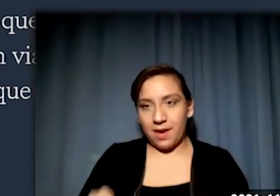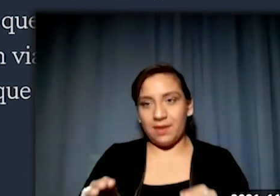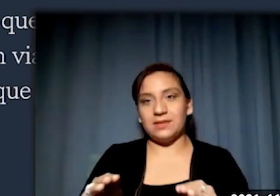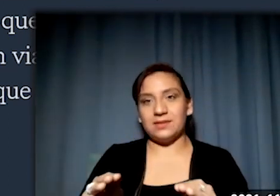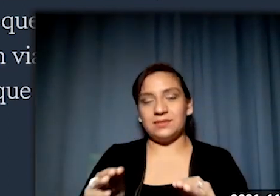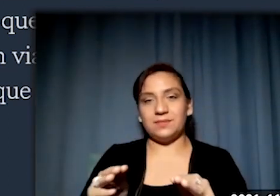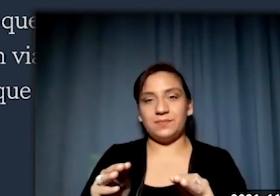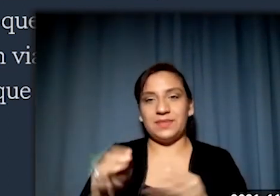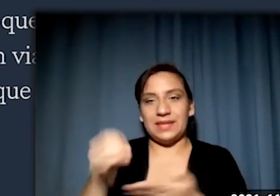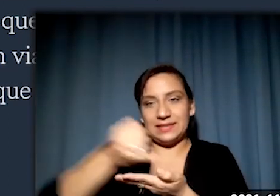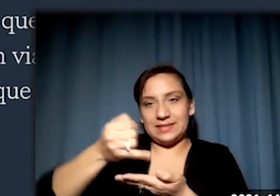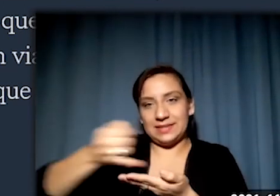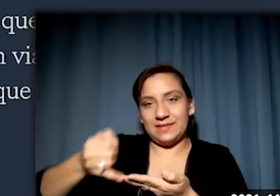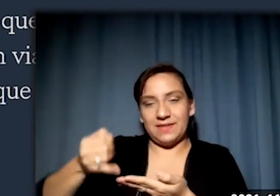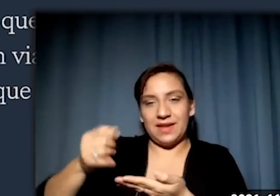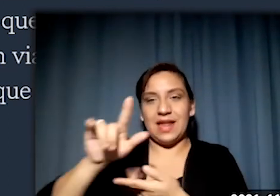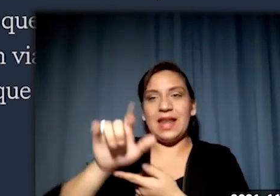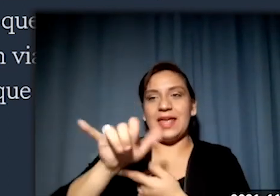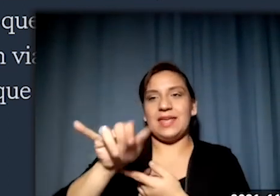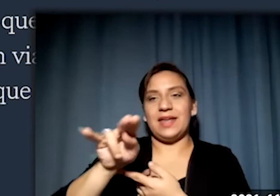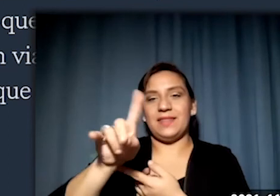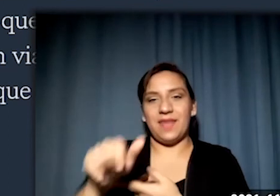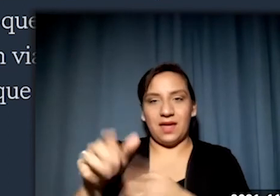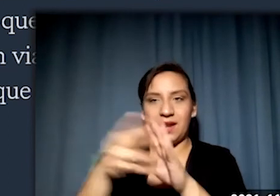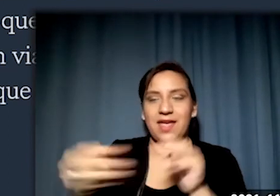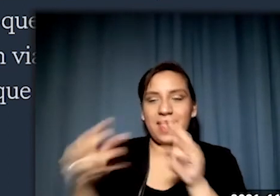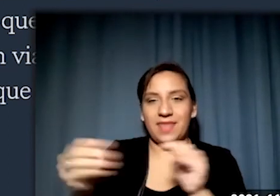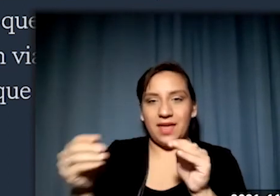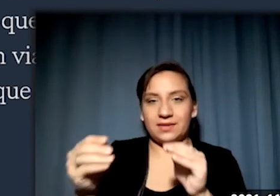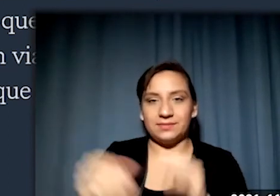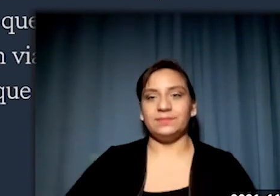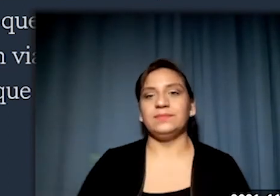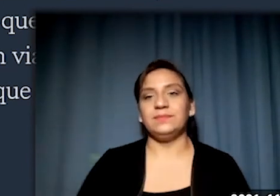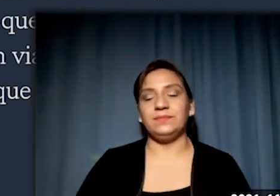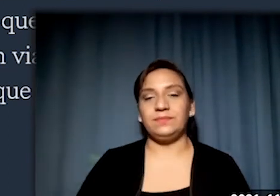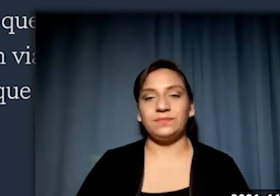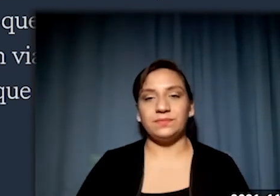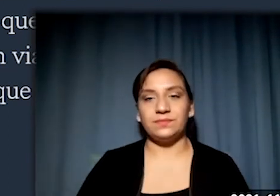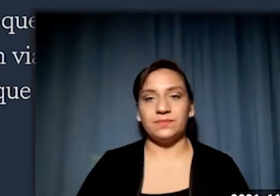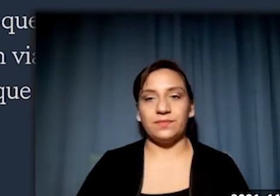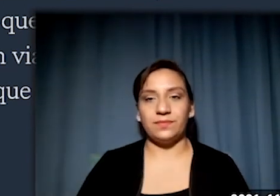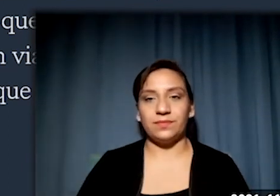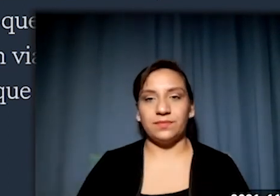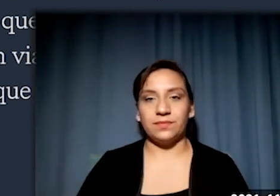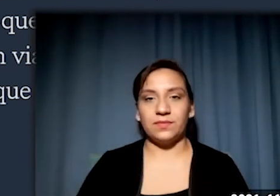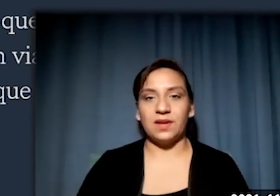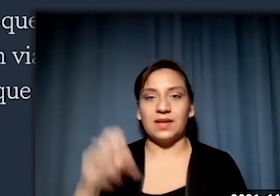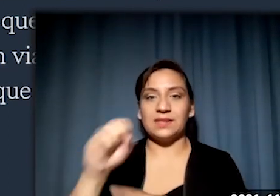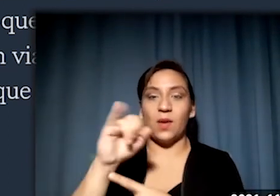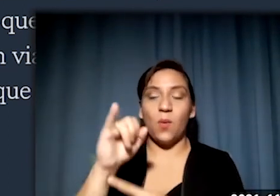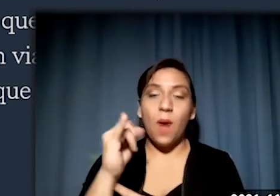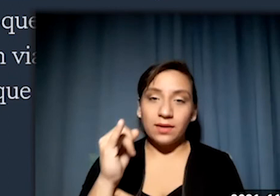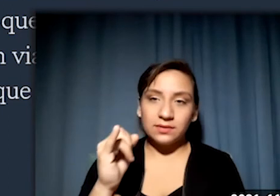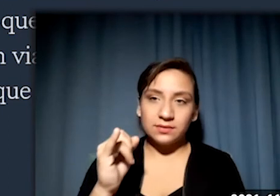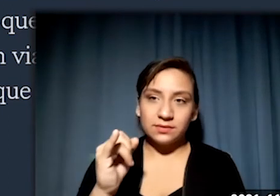la leyenda: aquí ha de ser la ciudad. La Fundación de San Juan nunca acaba, es